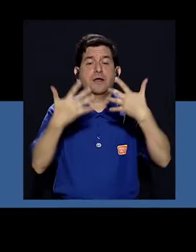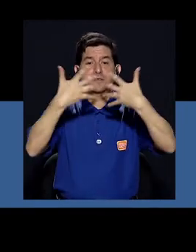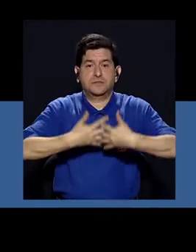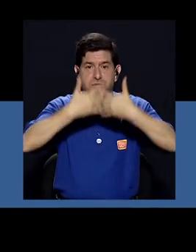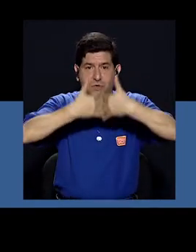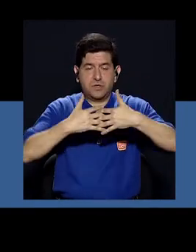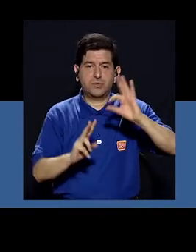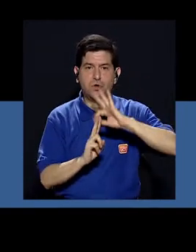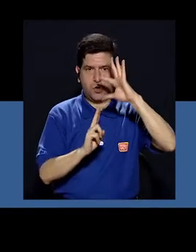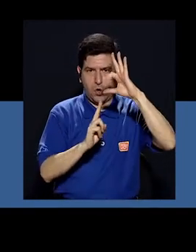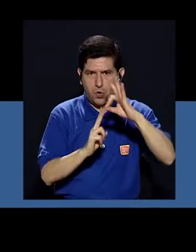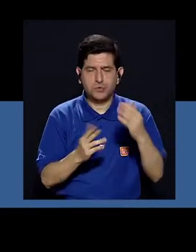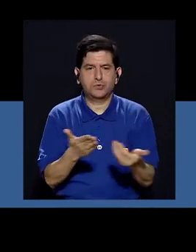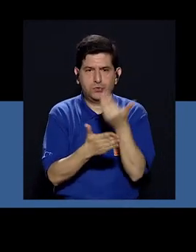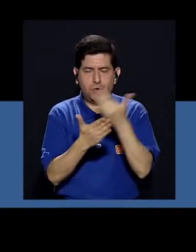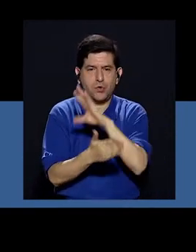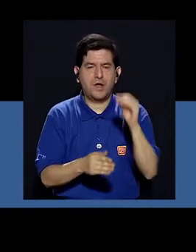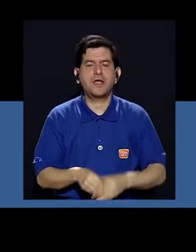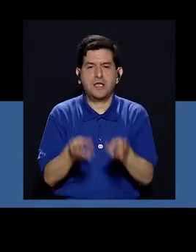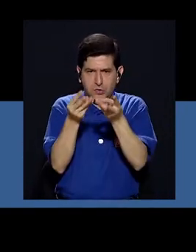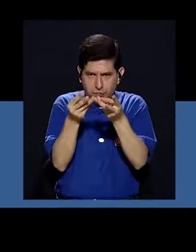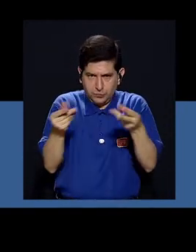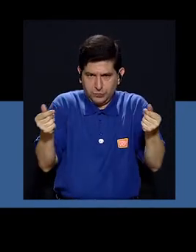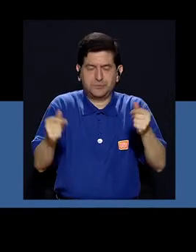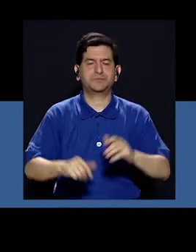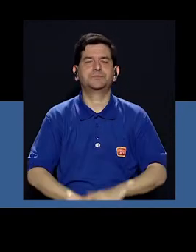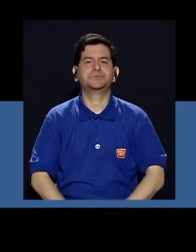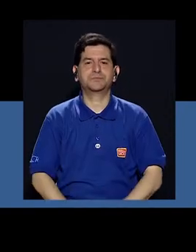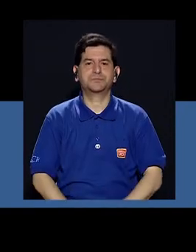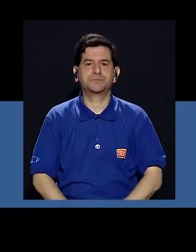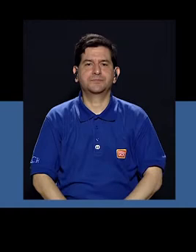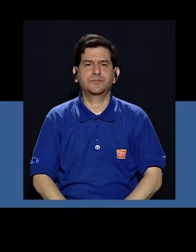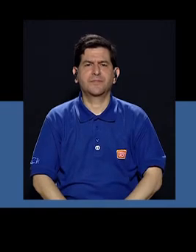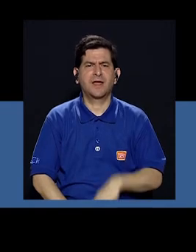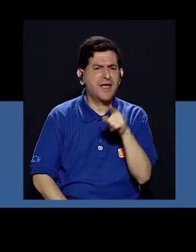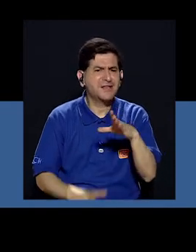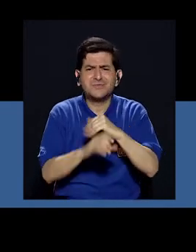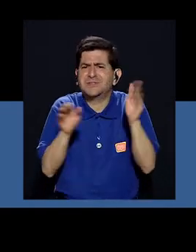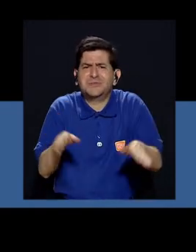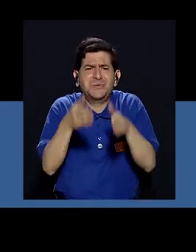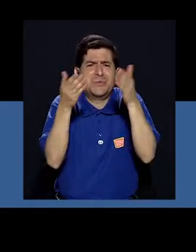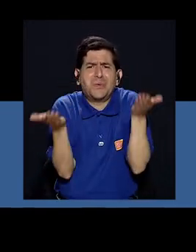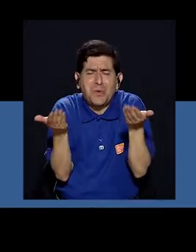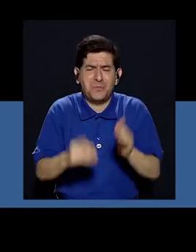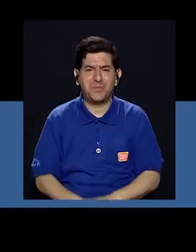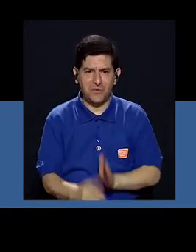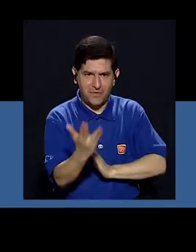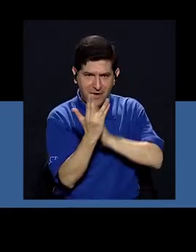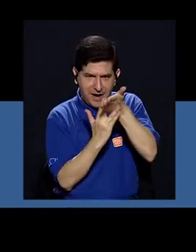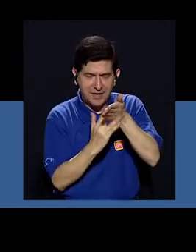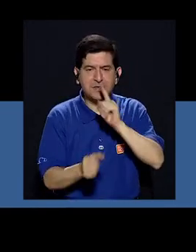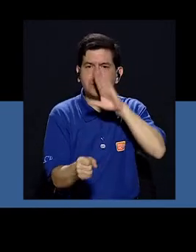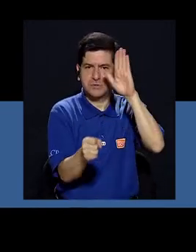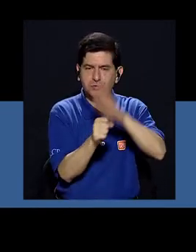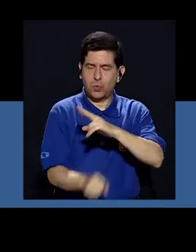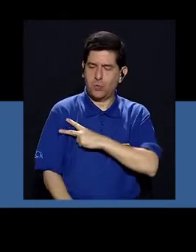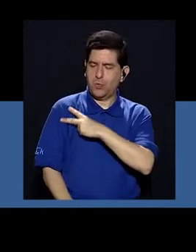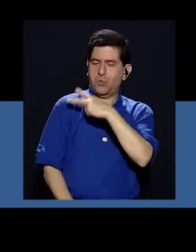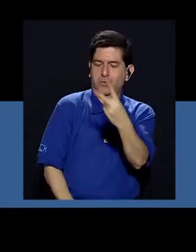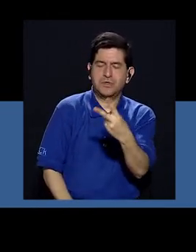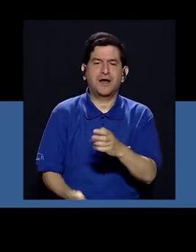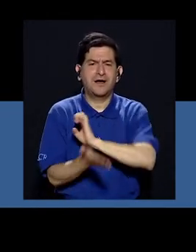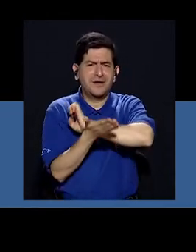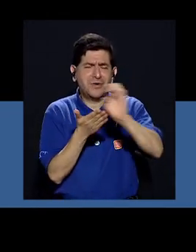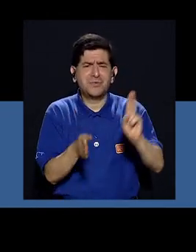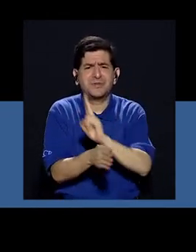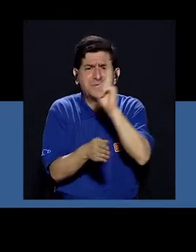de la industria de alternativas renovables y compostables. ¿Cómo lograr esto? A través de un compromiso voluntario